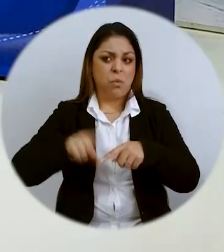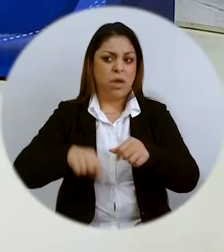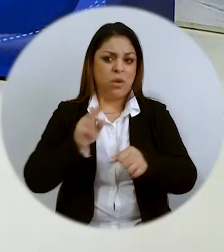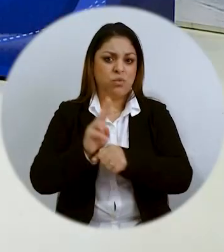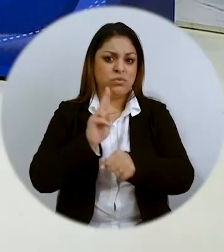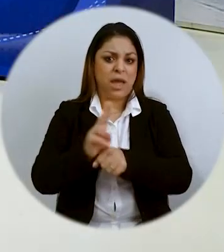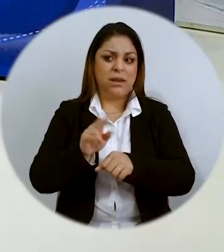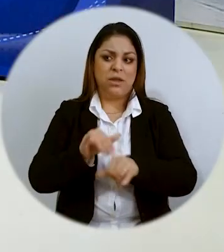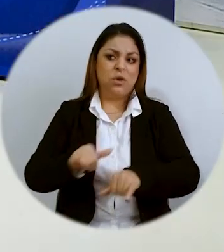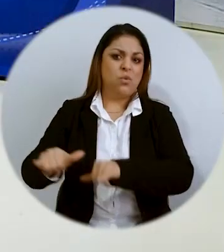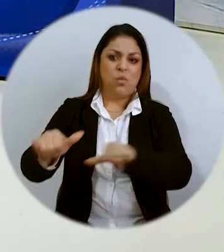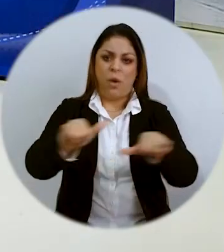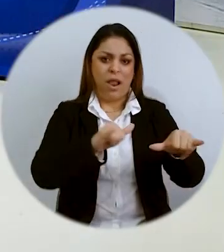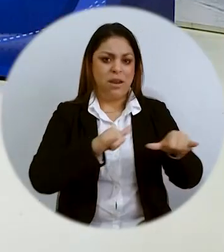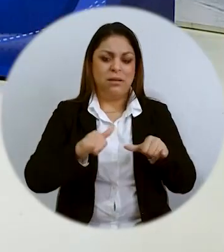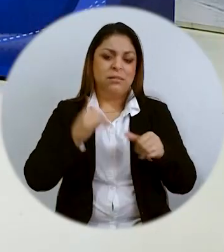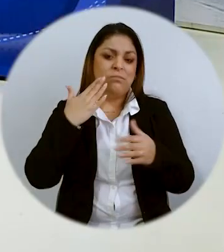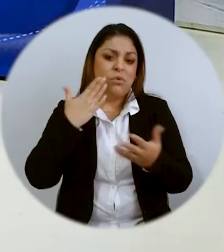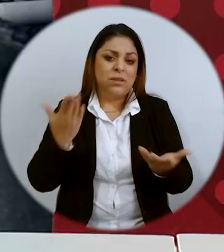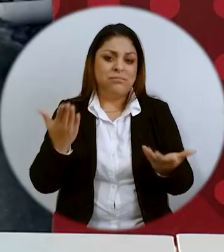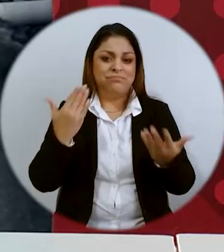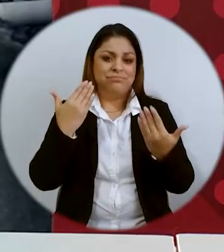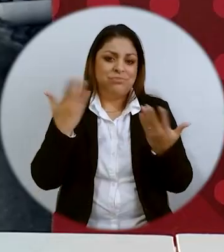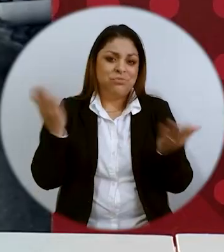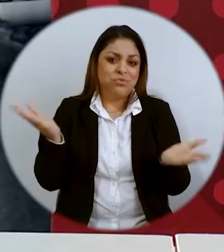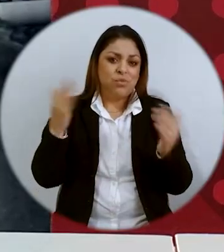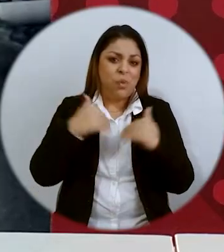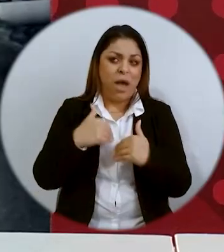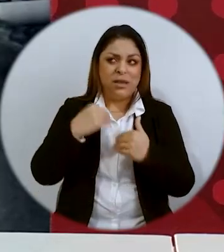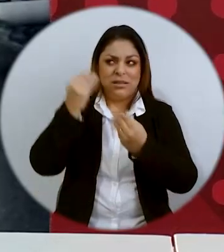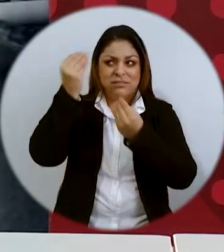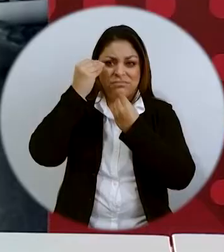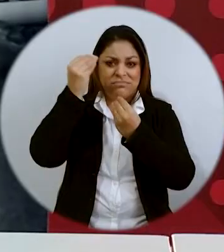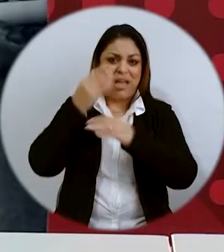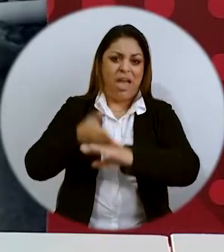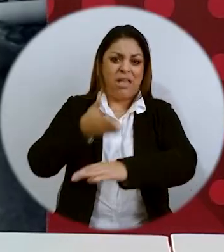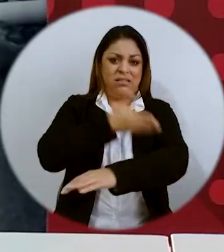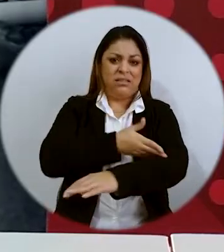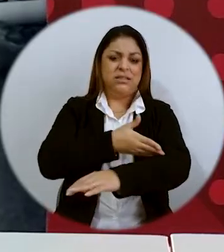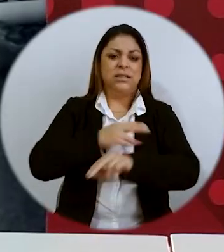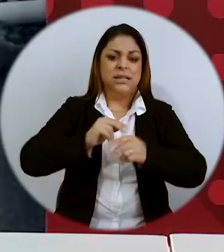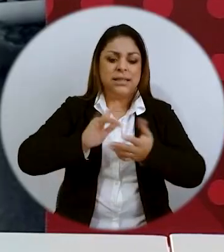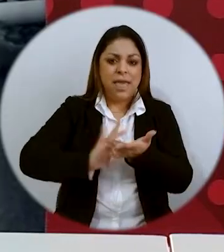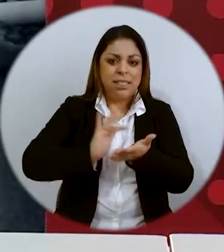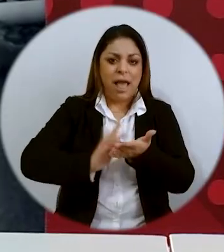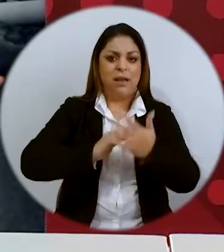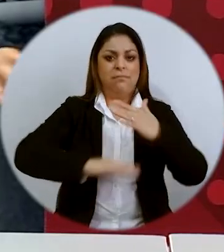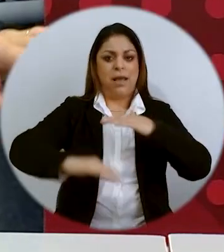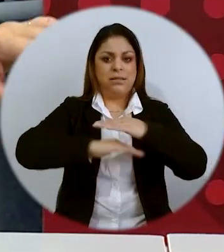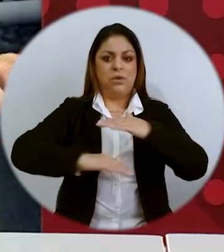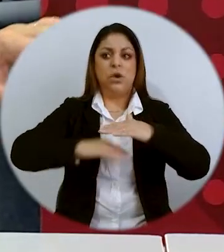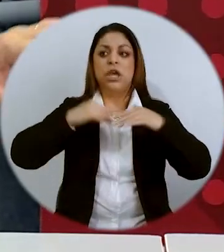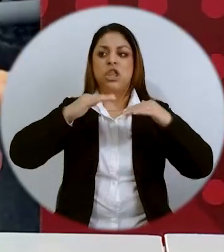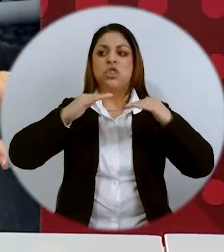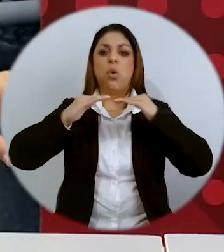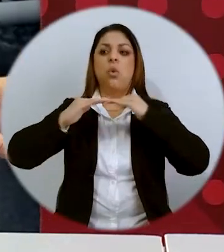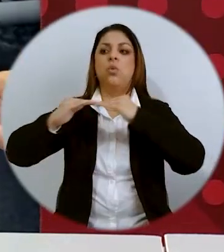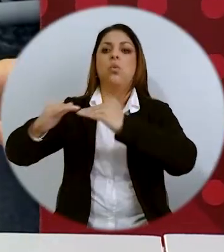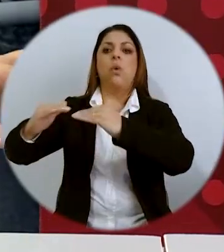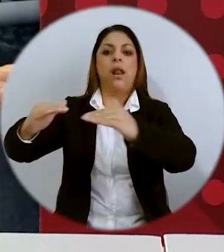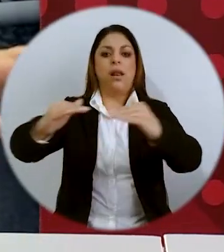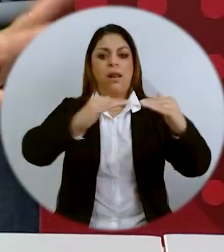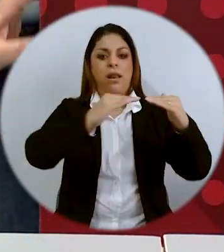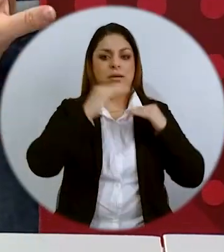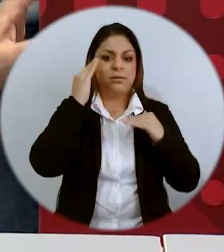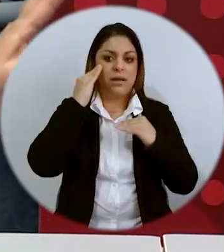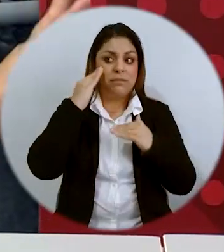aprovechar los recursos de la misma manera, simplemente porque no hay una alfabetización digital básica como que nos nivele a todos de una u